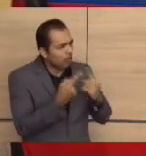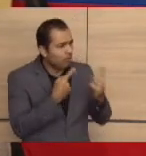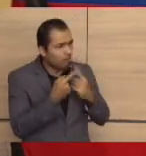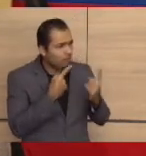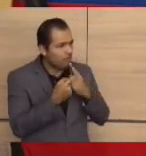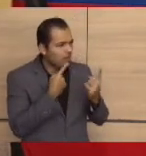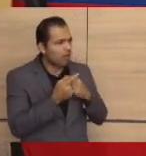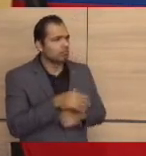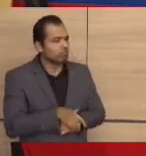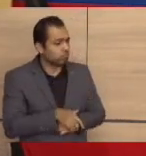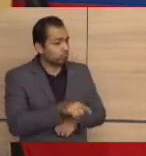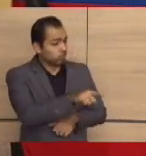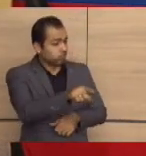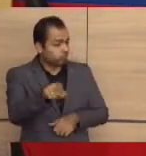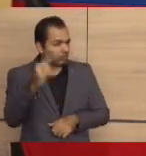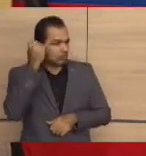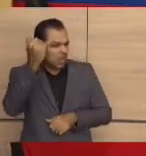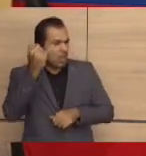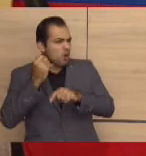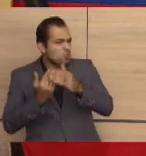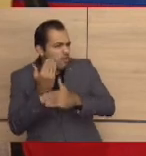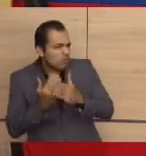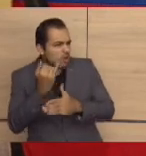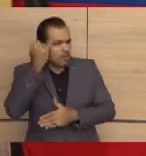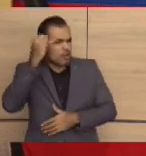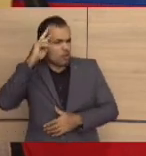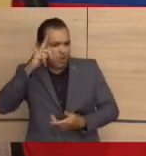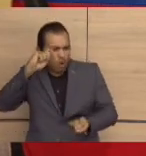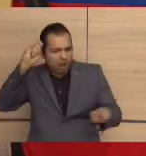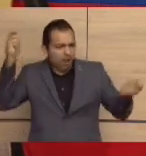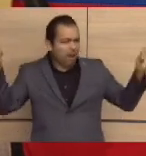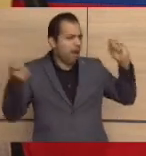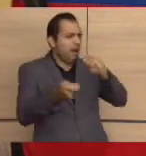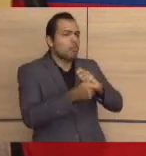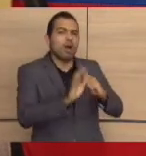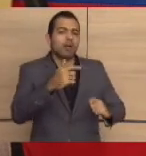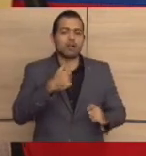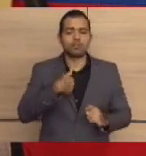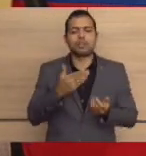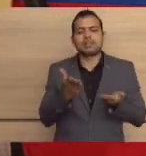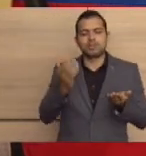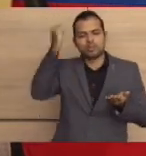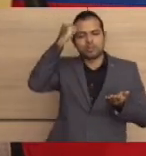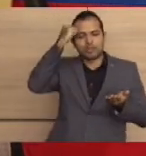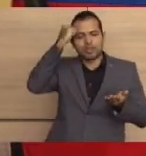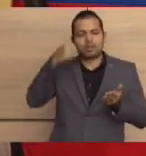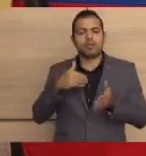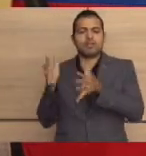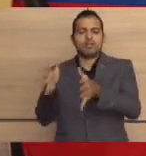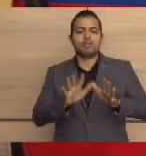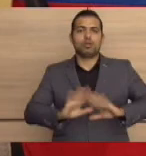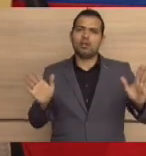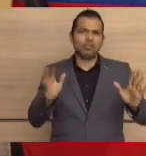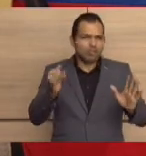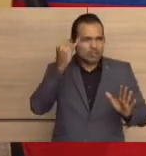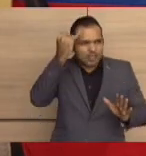cosas sean mejor, no simplemente pues en brindar un servicio que es importante, pero que los niños de Colombia requieren que todos, y creo